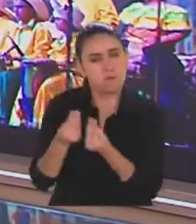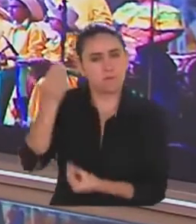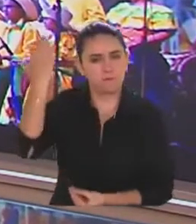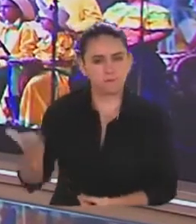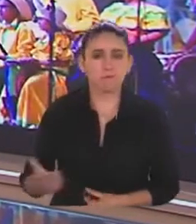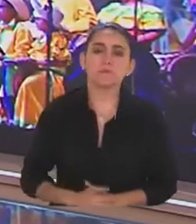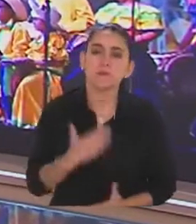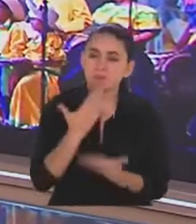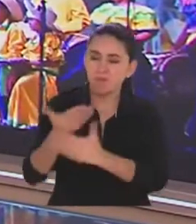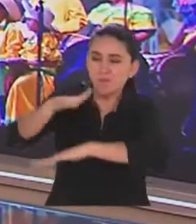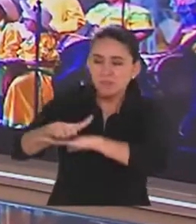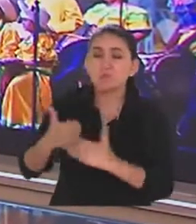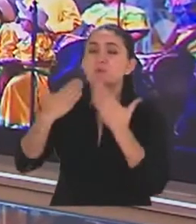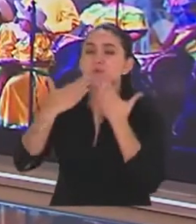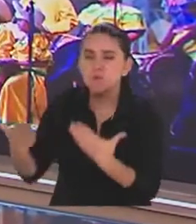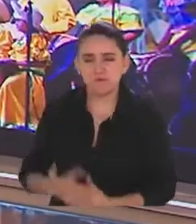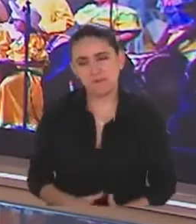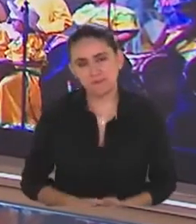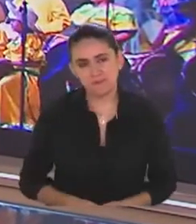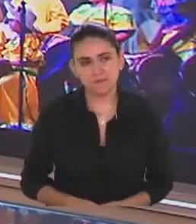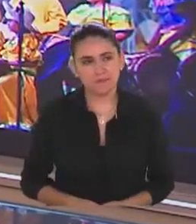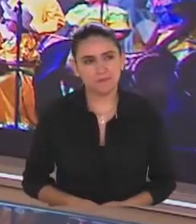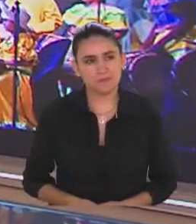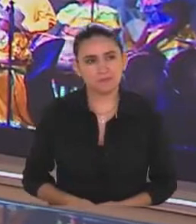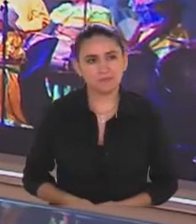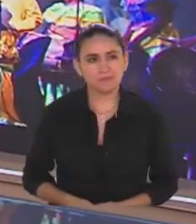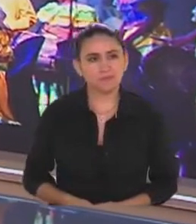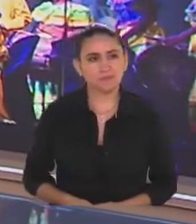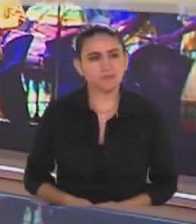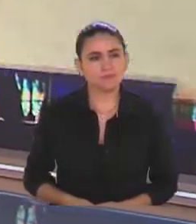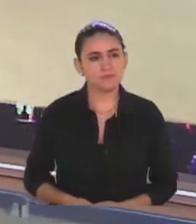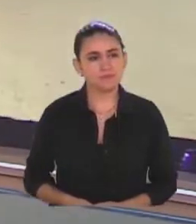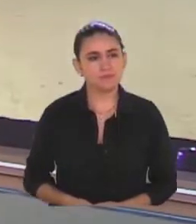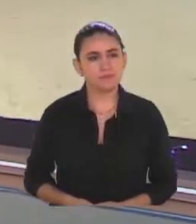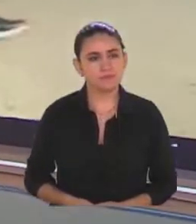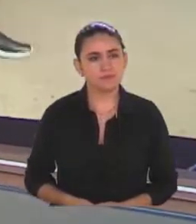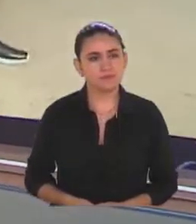Catherine. Catherine, muy buenas tardes, ¿cómo avanza la jornada? Adelante.